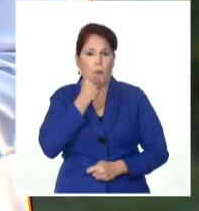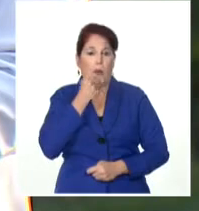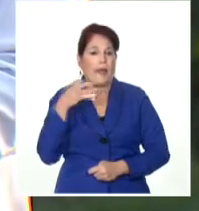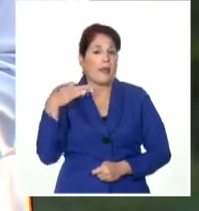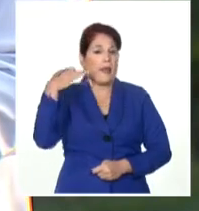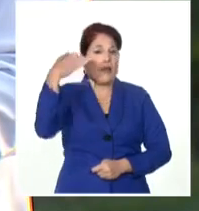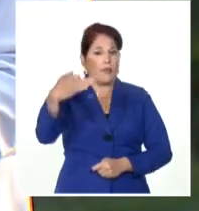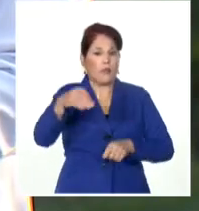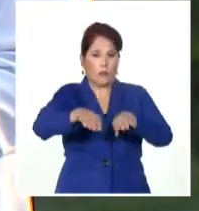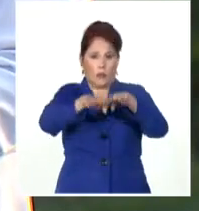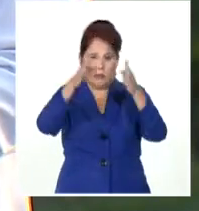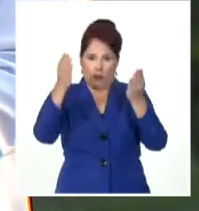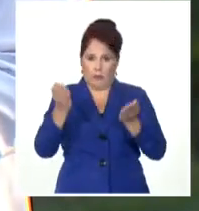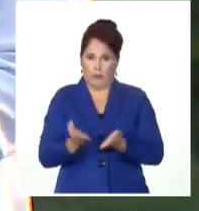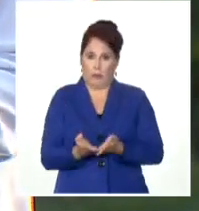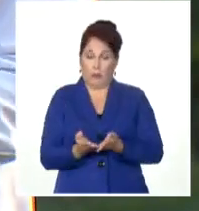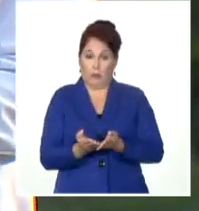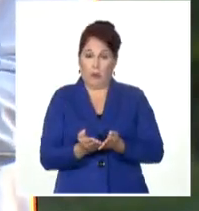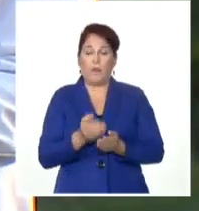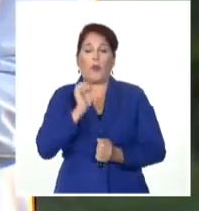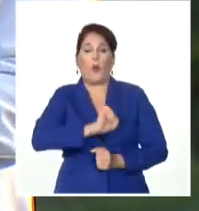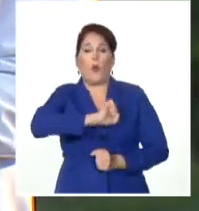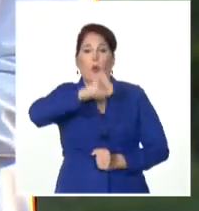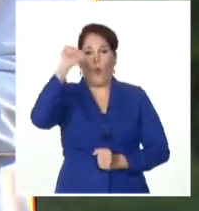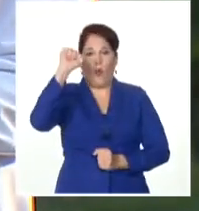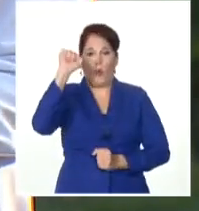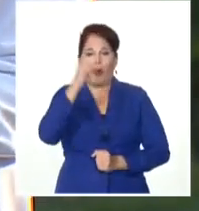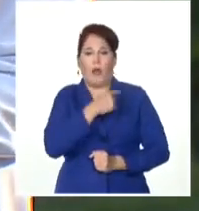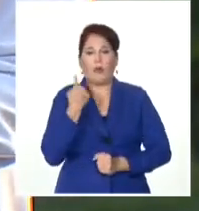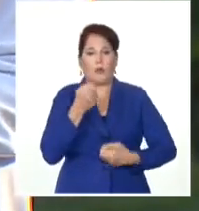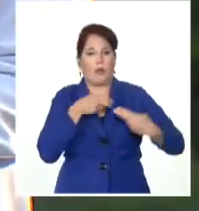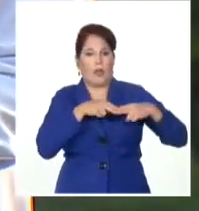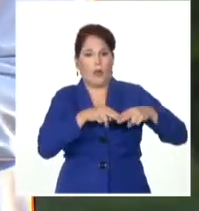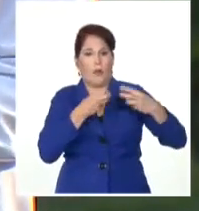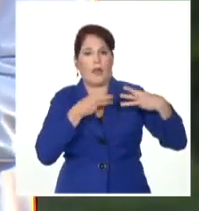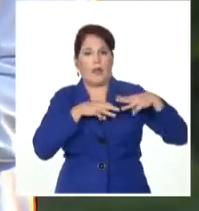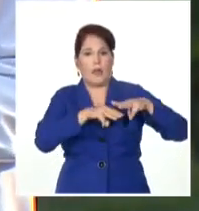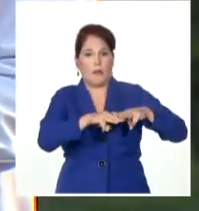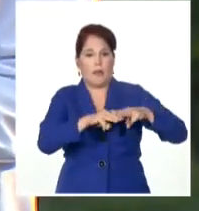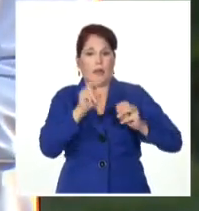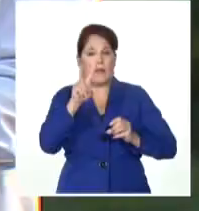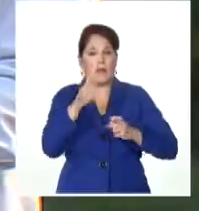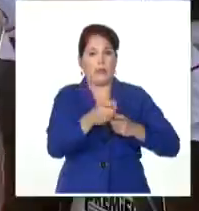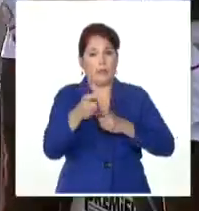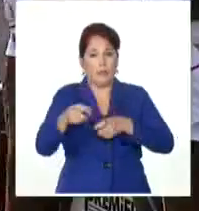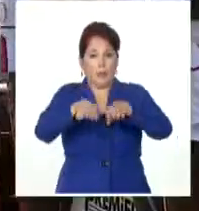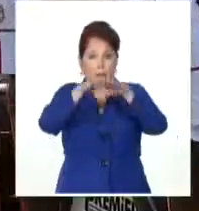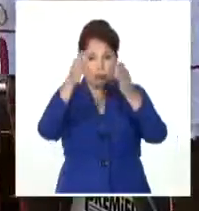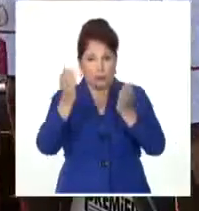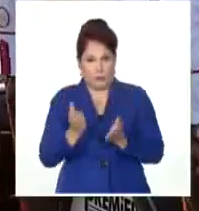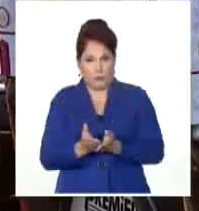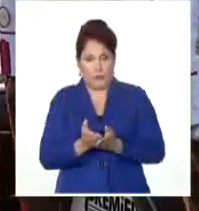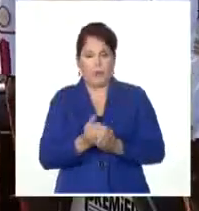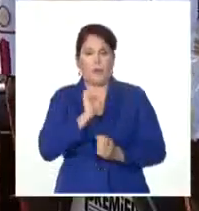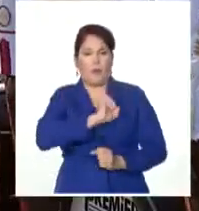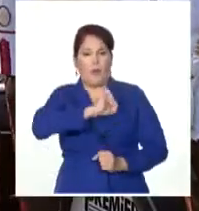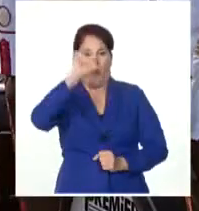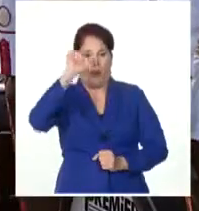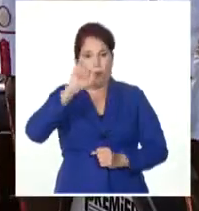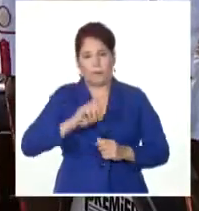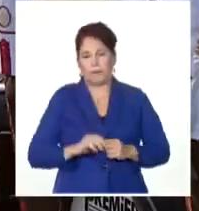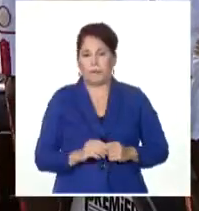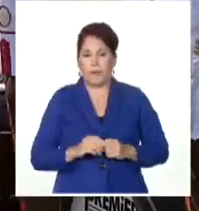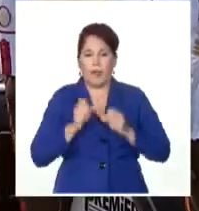futuro de la humanidad. Gloria eterna a los héroes y mártires de la Segunda Guerra Mundial.